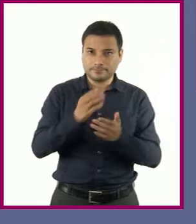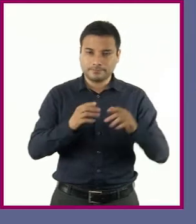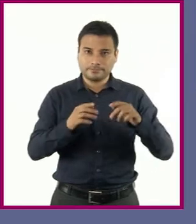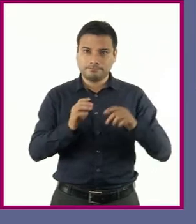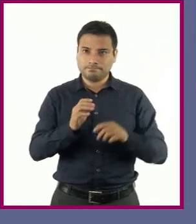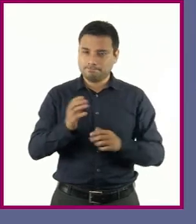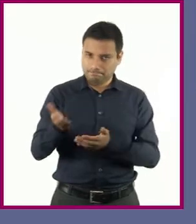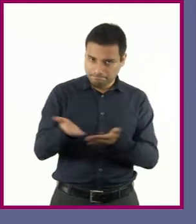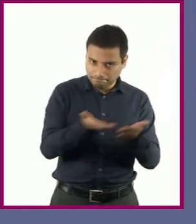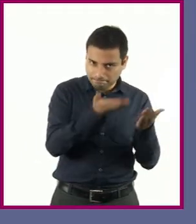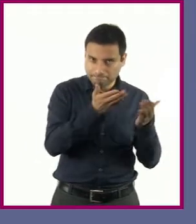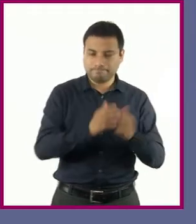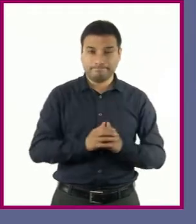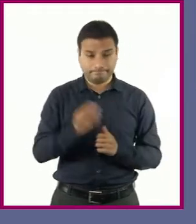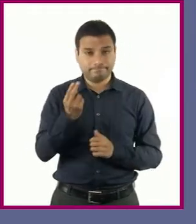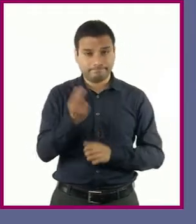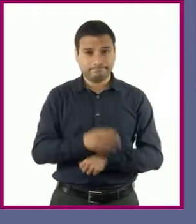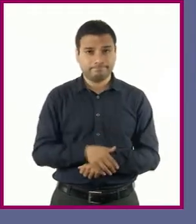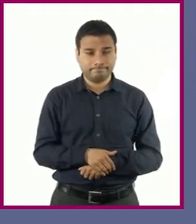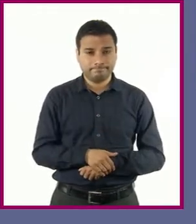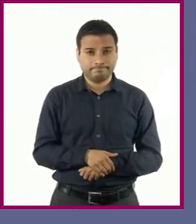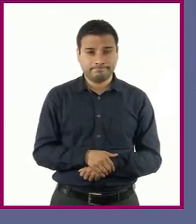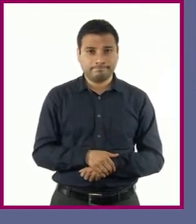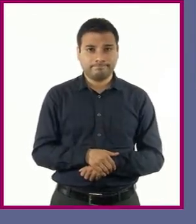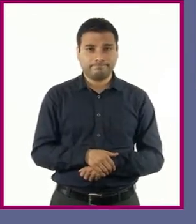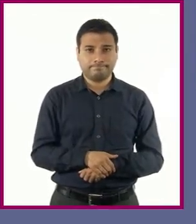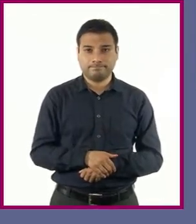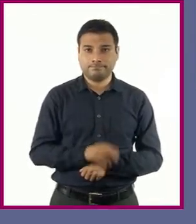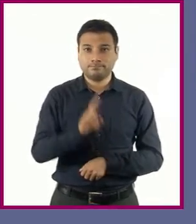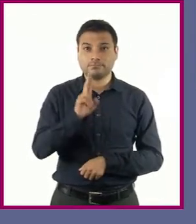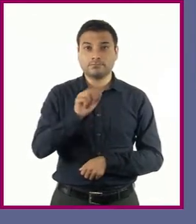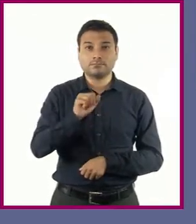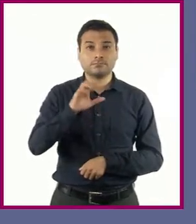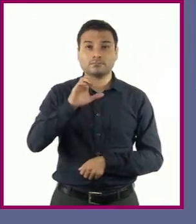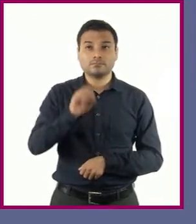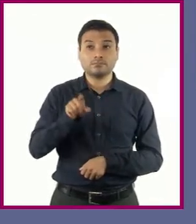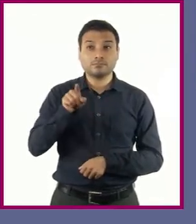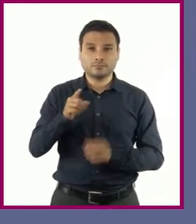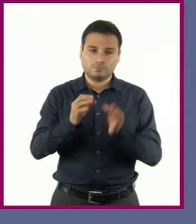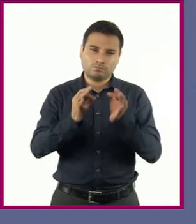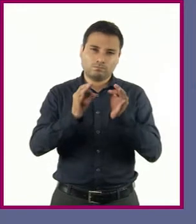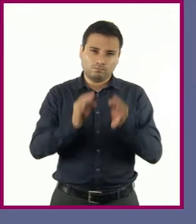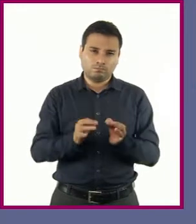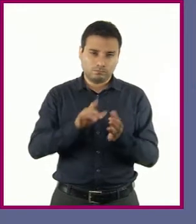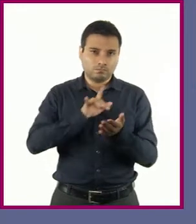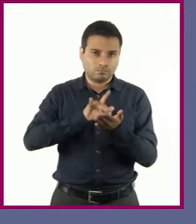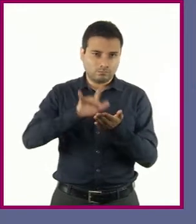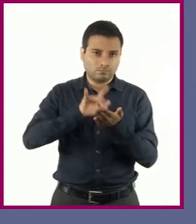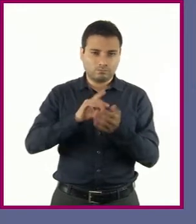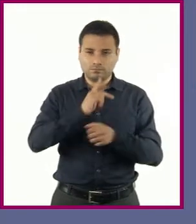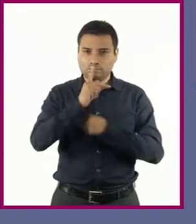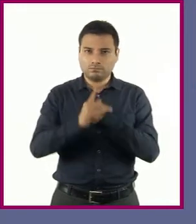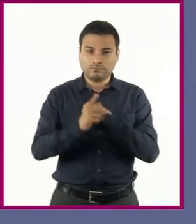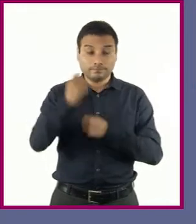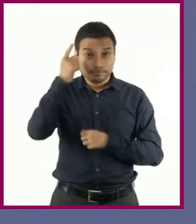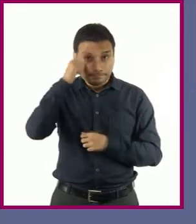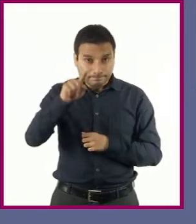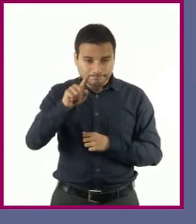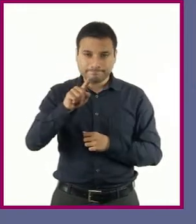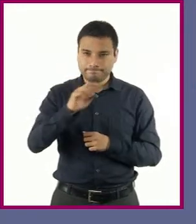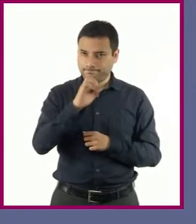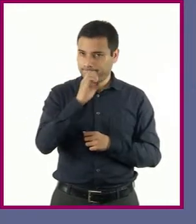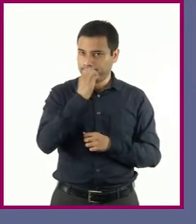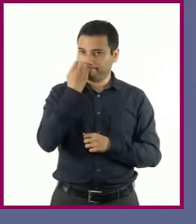y adaptabilidad. La UNESCO es la agencia encargada de ayudar a los estados para que cumplan con esta